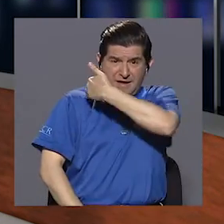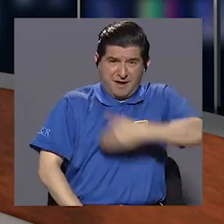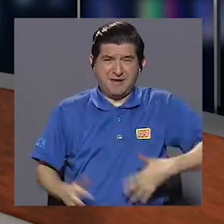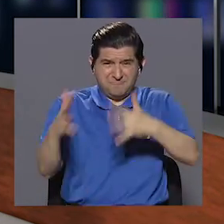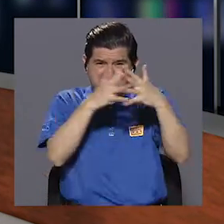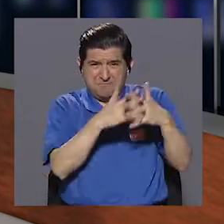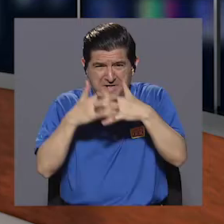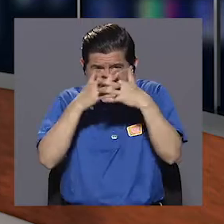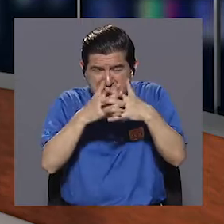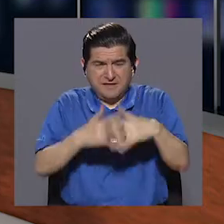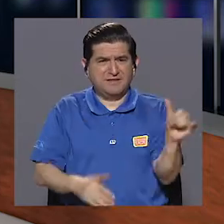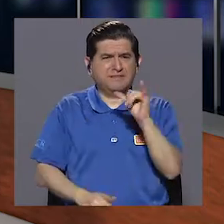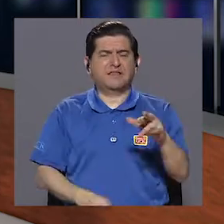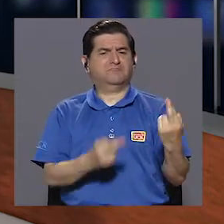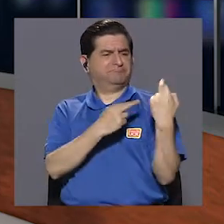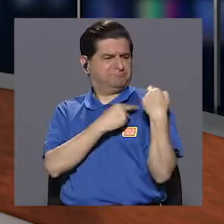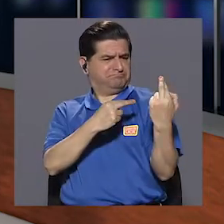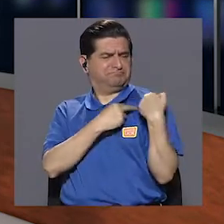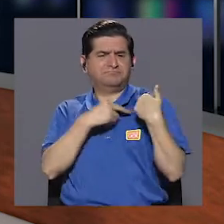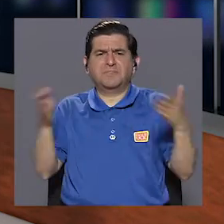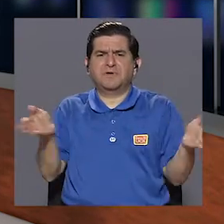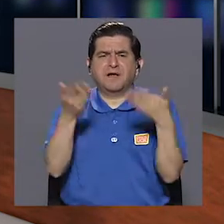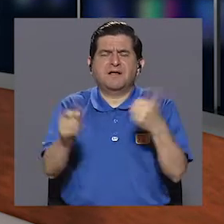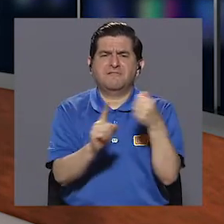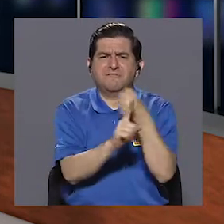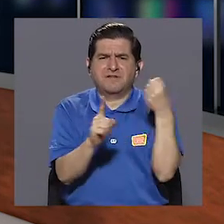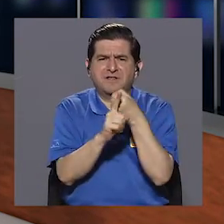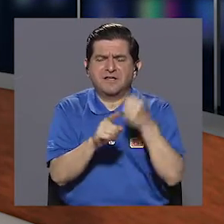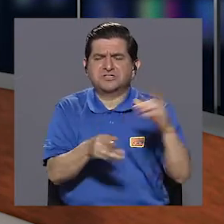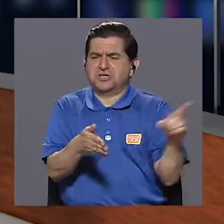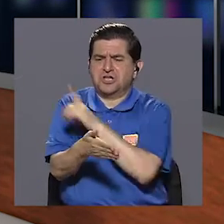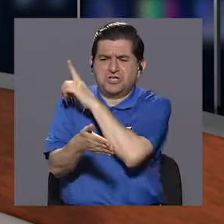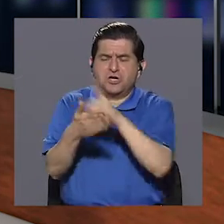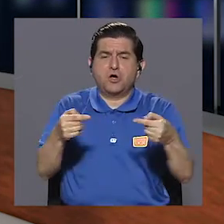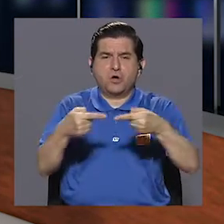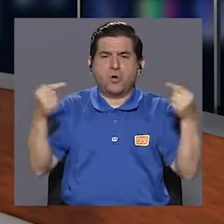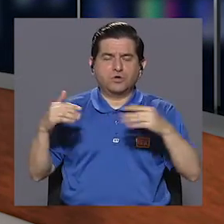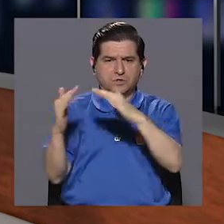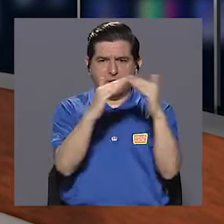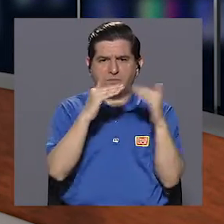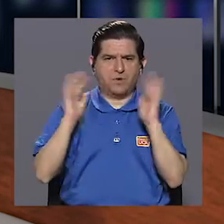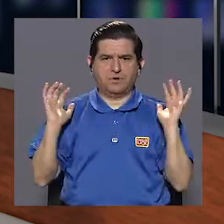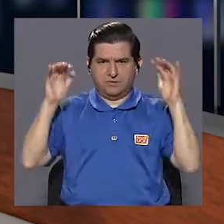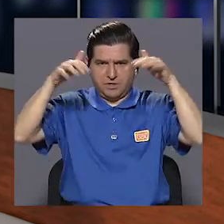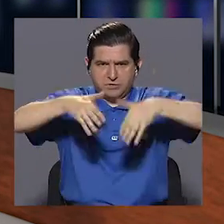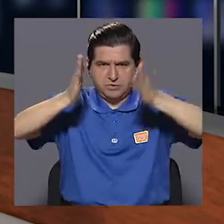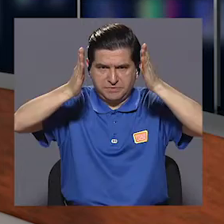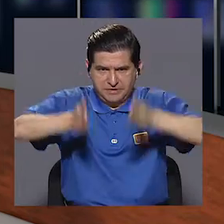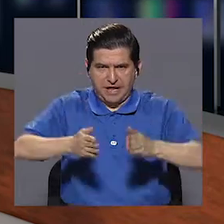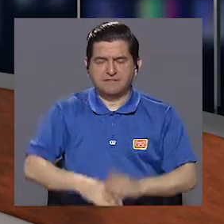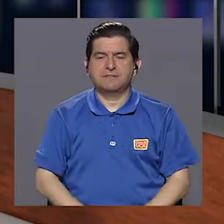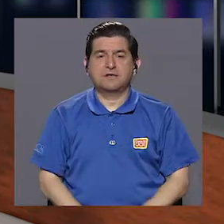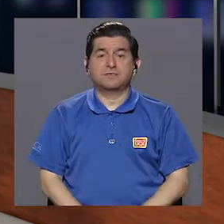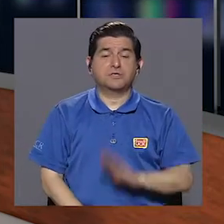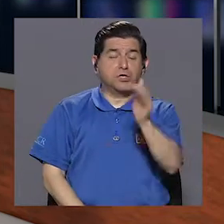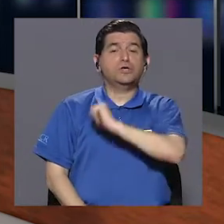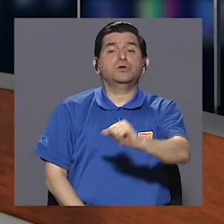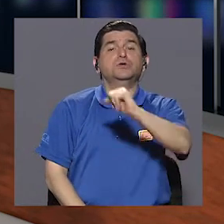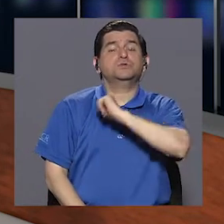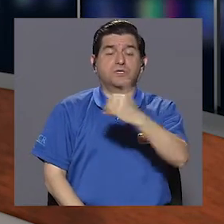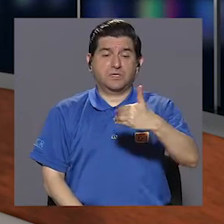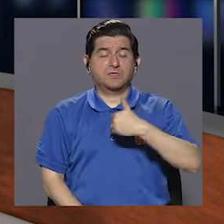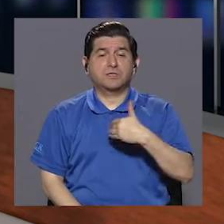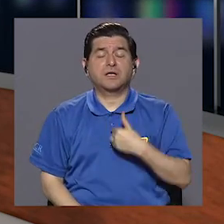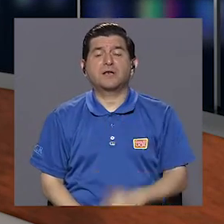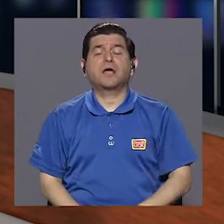de los Estados Unidos es también el responsable de alentar la violencia y discriminación contra la población migrante. Y por su actitud, goza